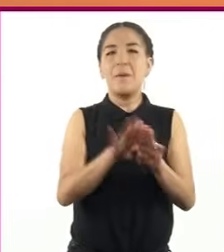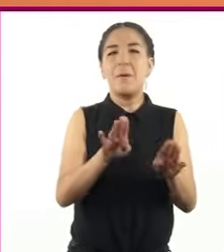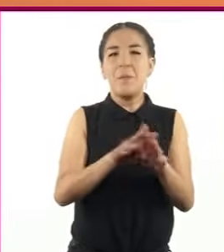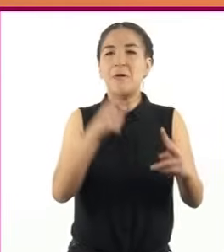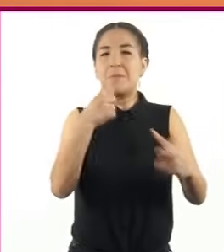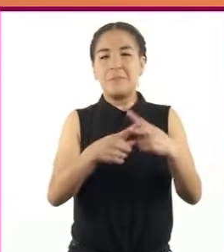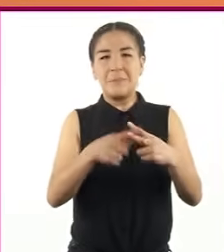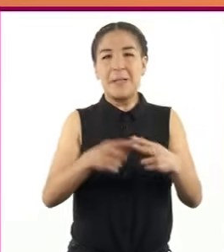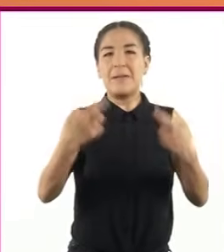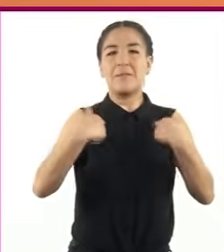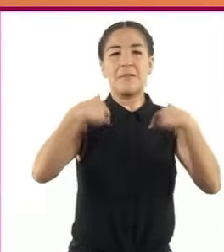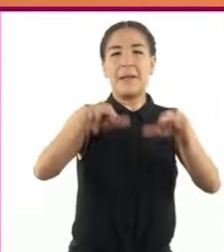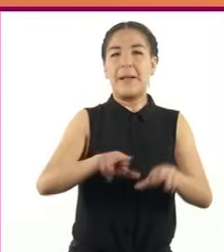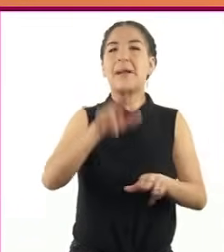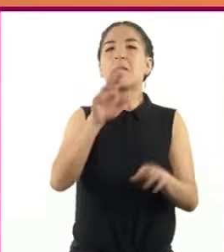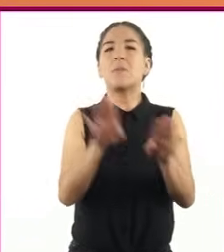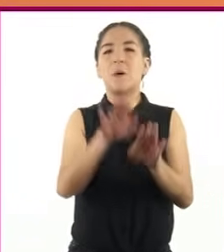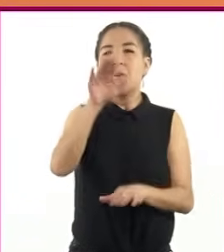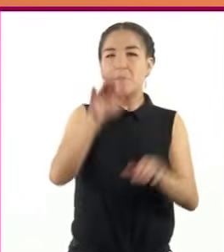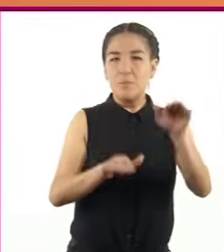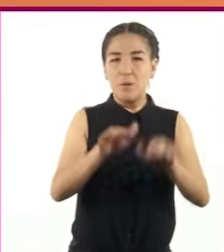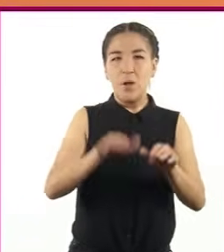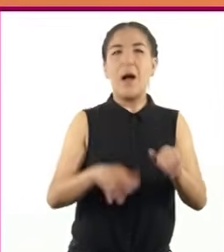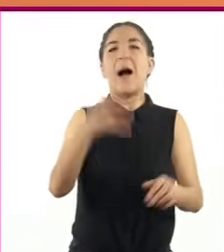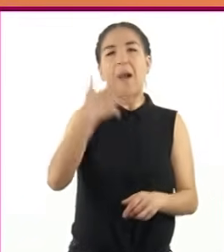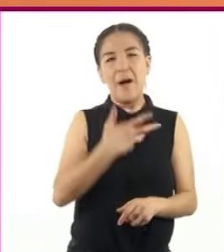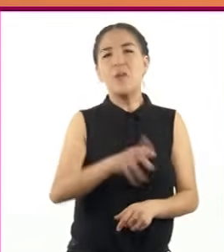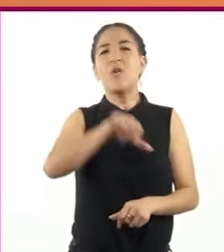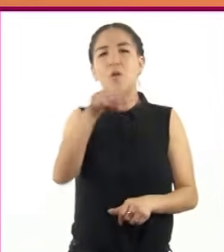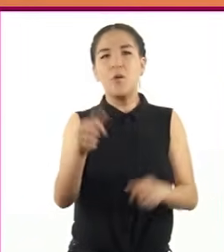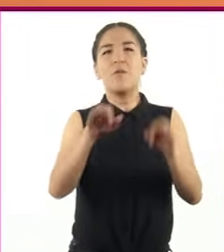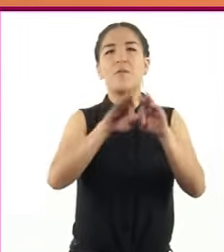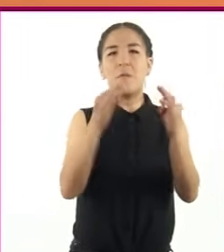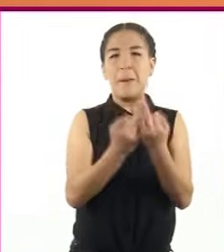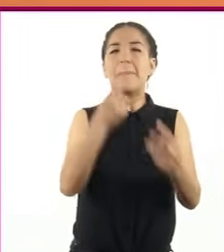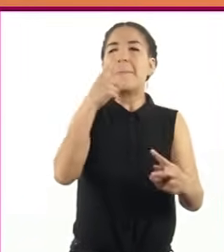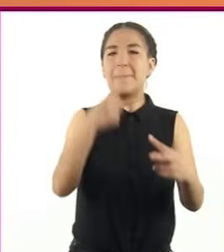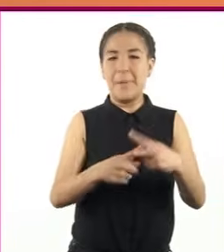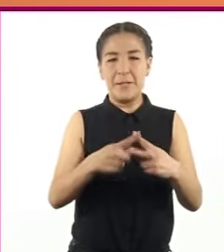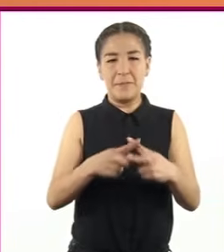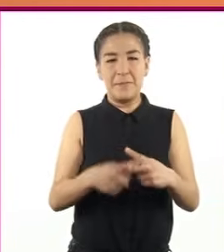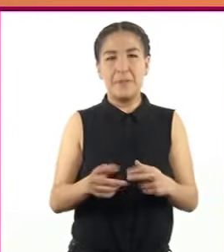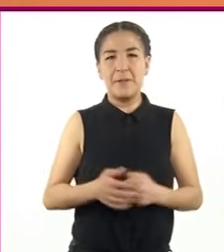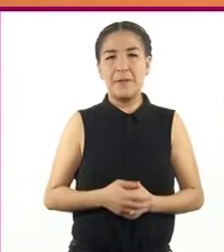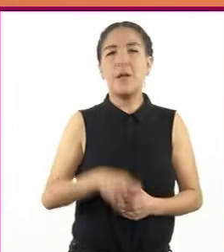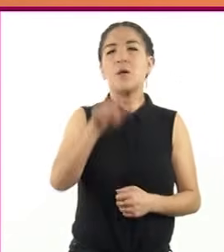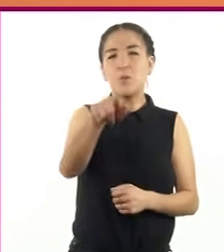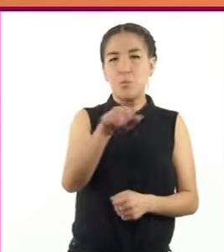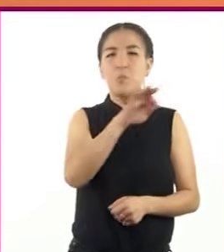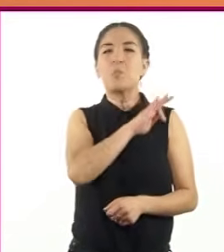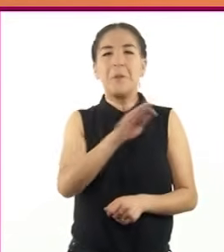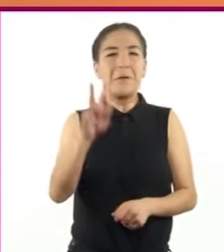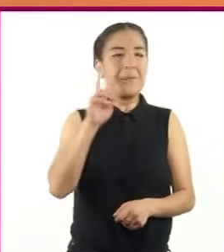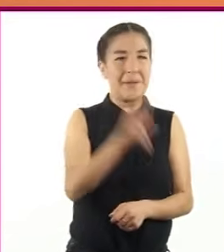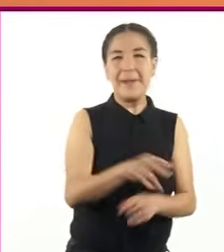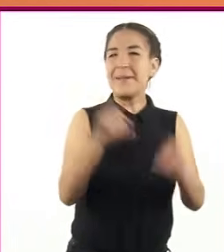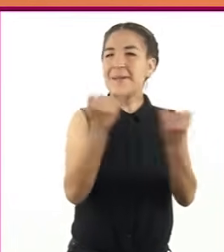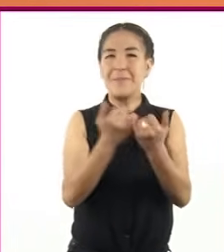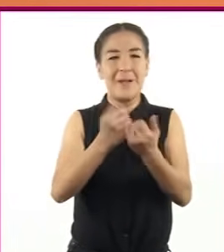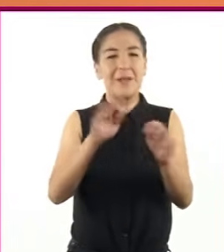algebraicas equivalentes. Existen otros fenómenos matemáticos en los que vamos a encontrar esta